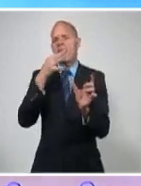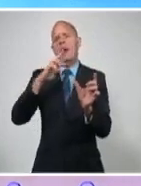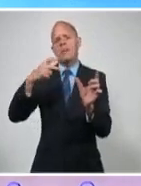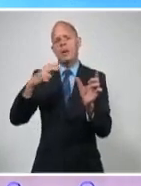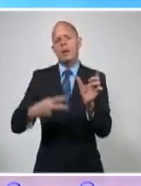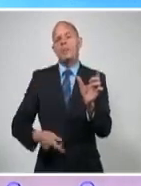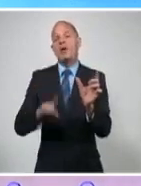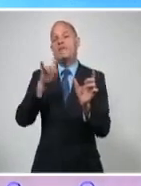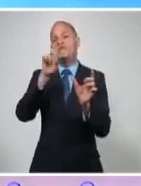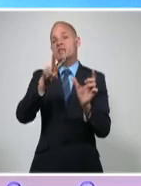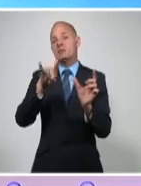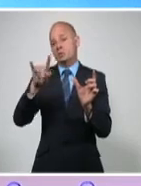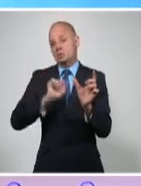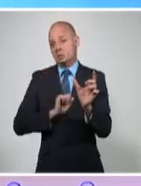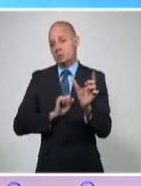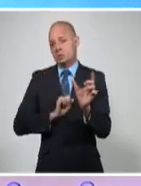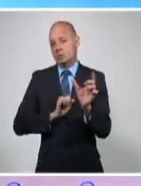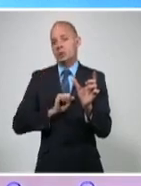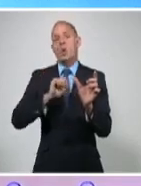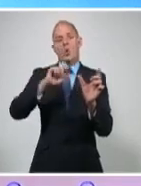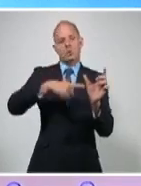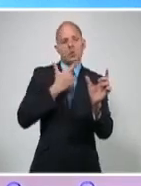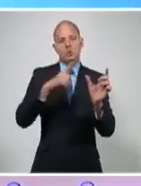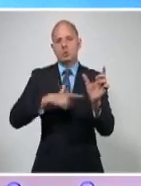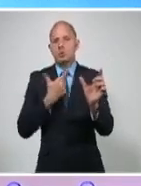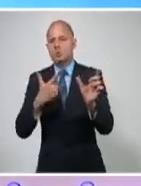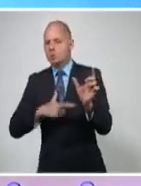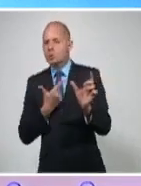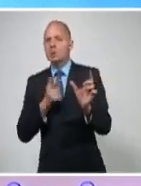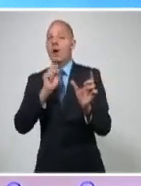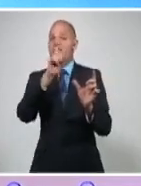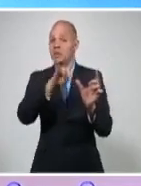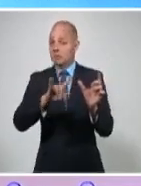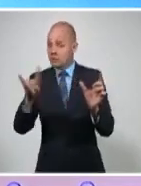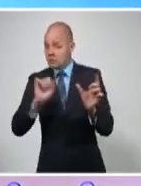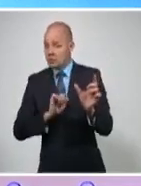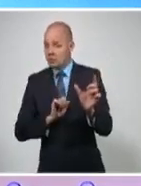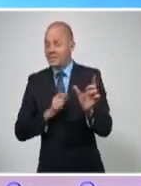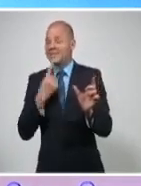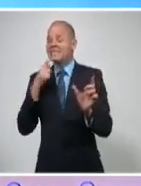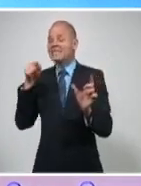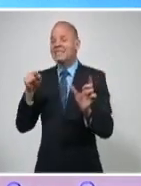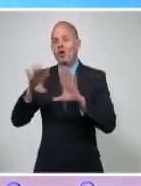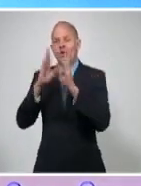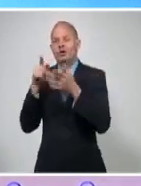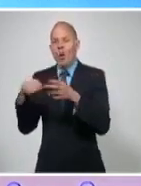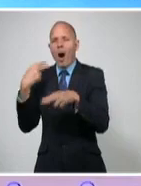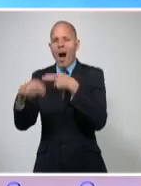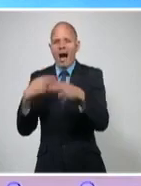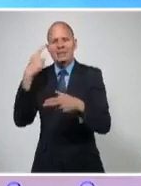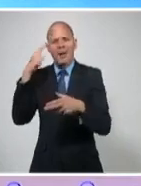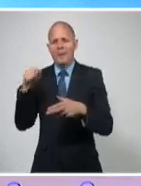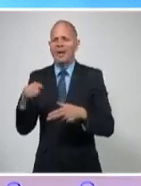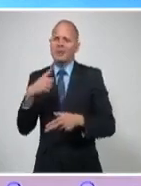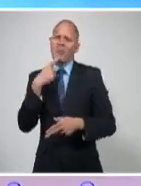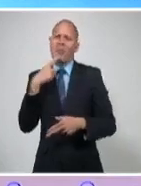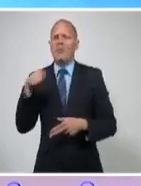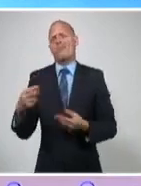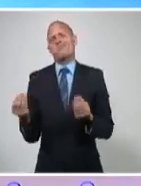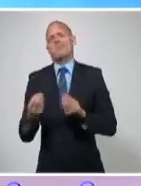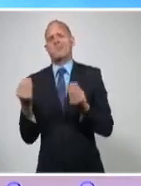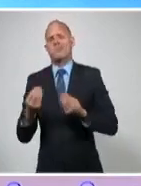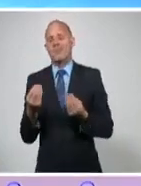procesos, o sea, que uno no los ve, los hace peligrosos y a la vez los hace efectivos. Los agredidos muchas veces no